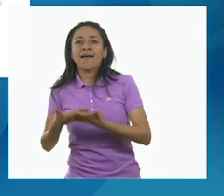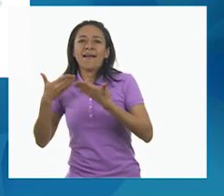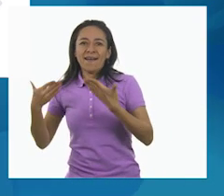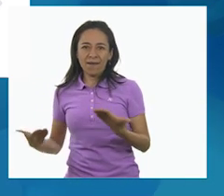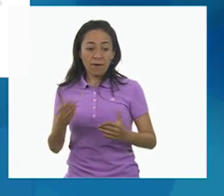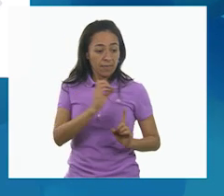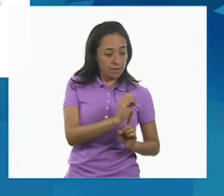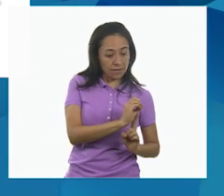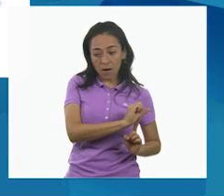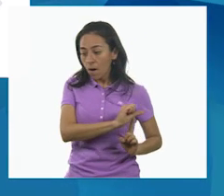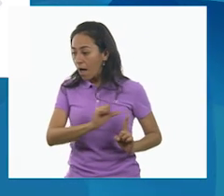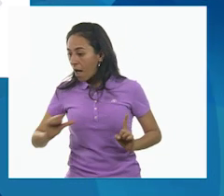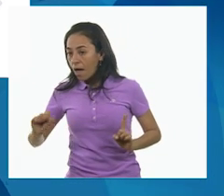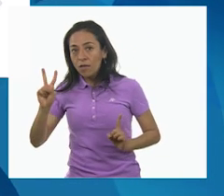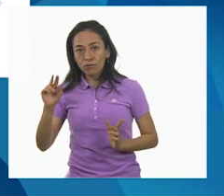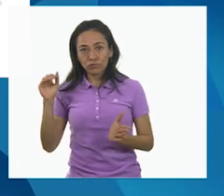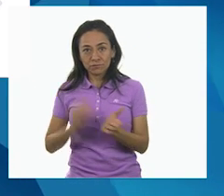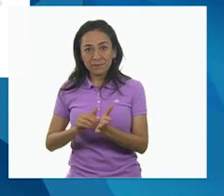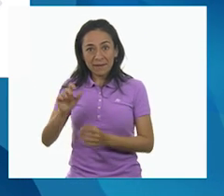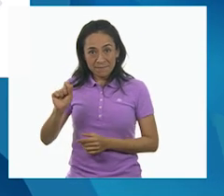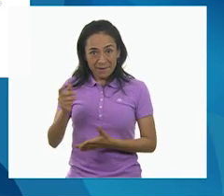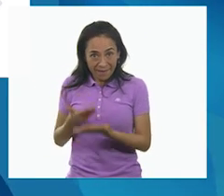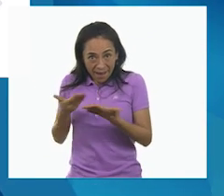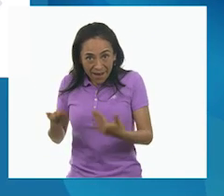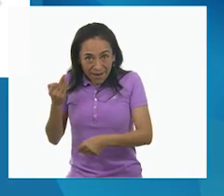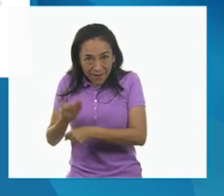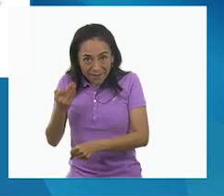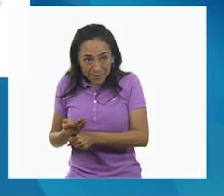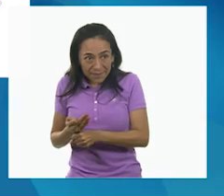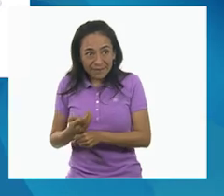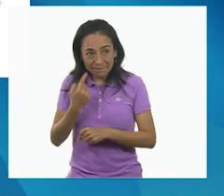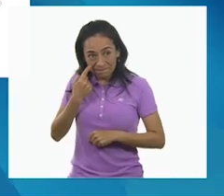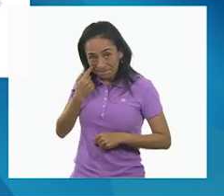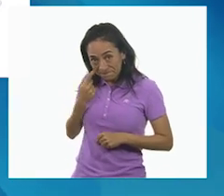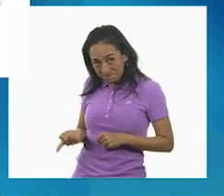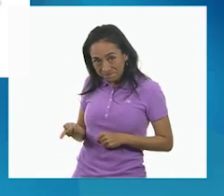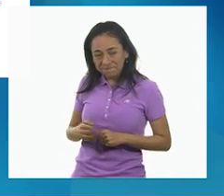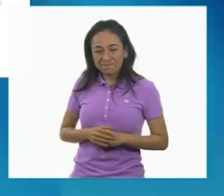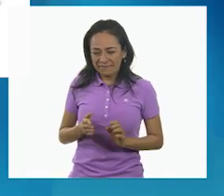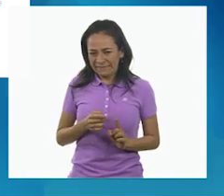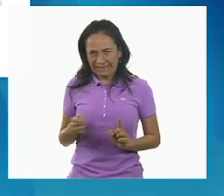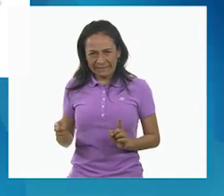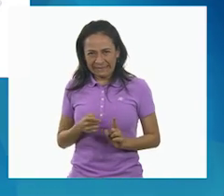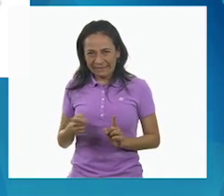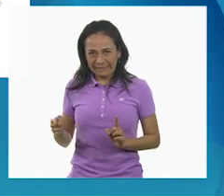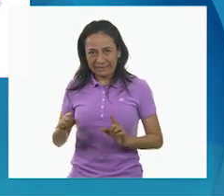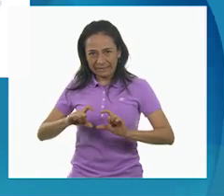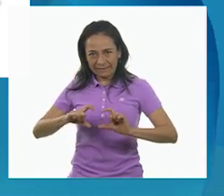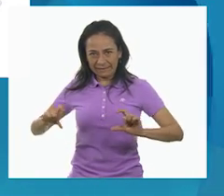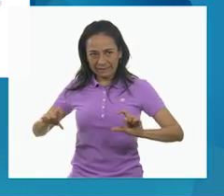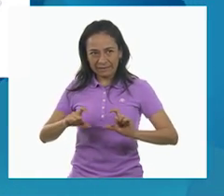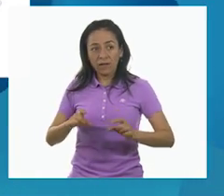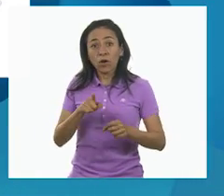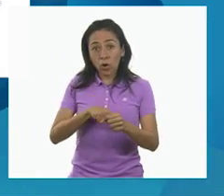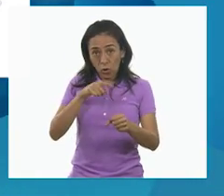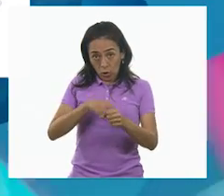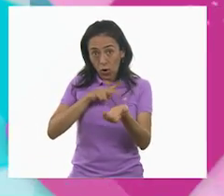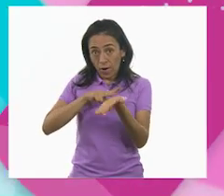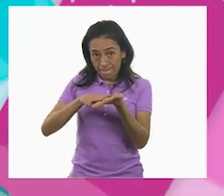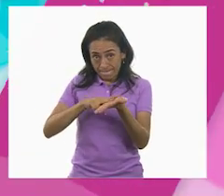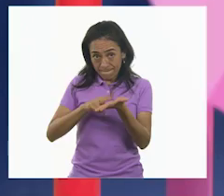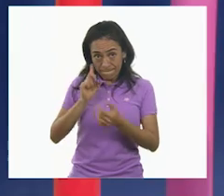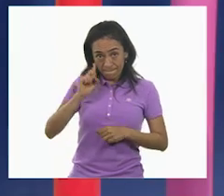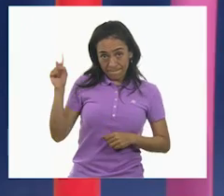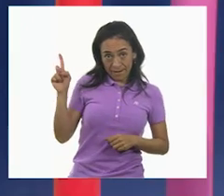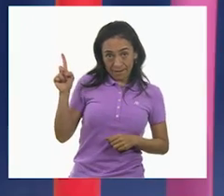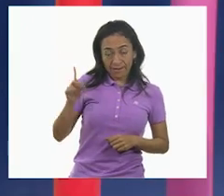2020. En este pequeño tramo, por llamarle de esa manera, que está coloreado en verde,